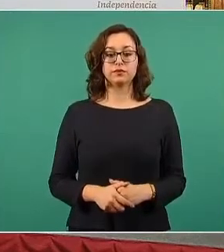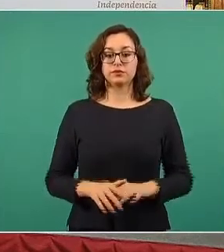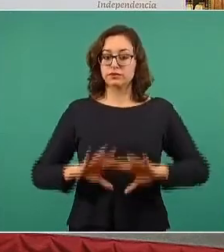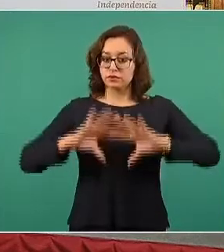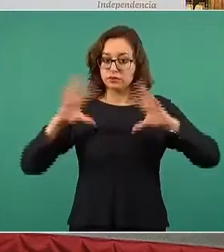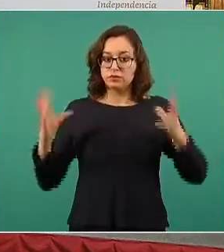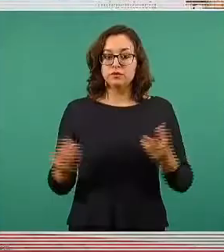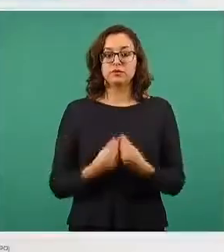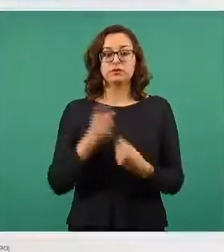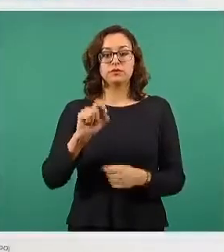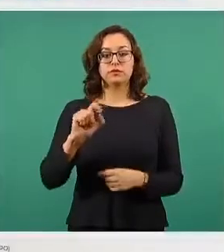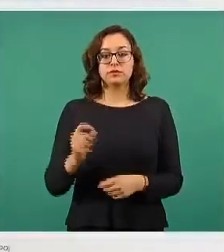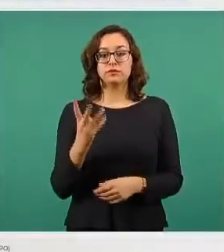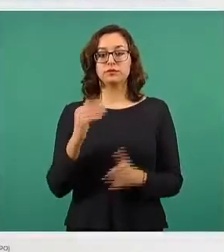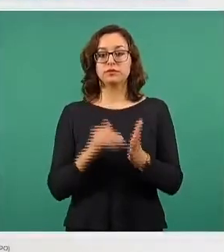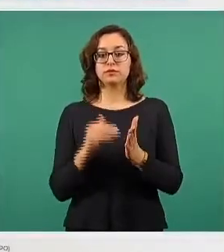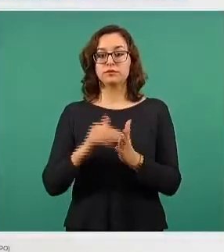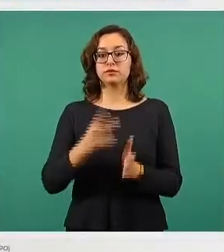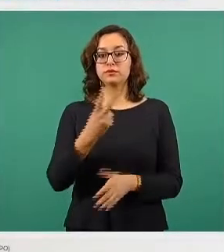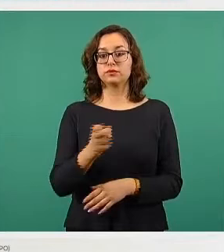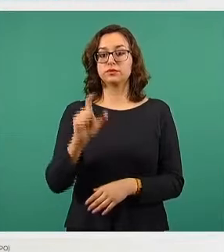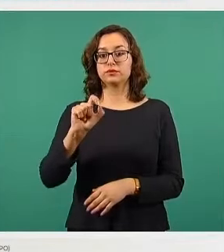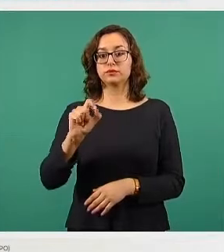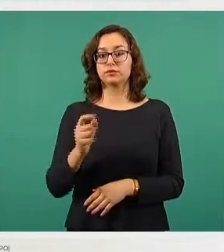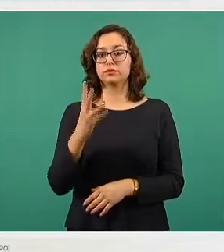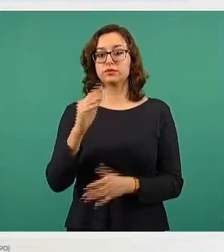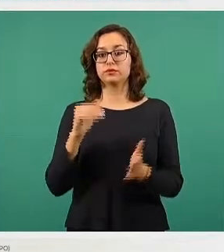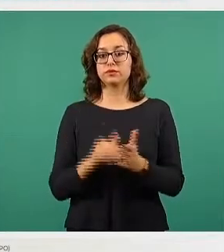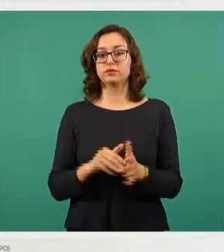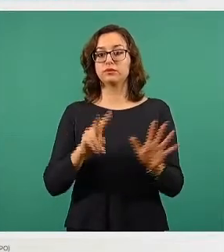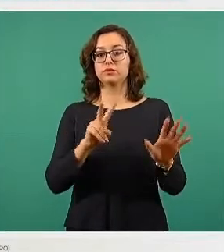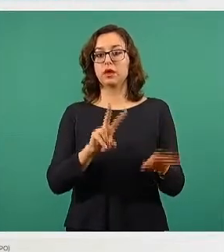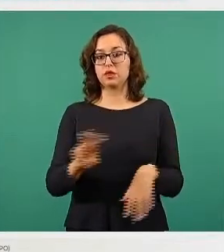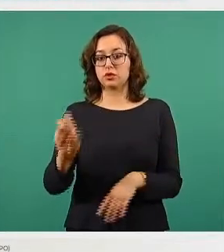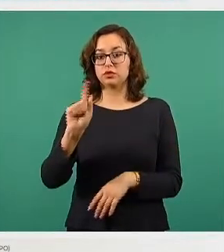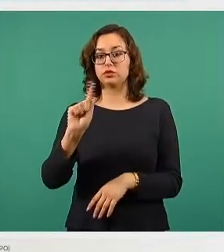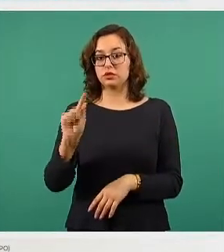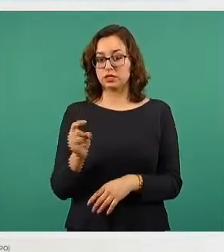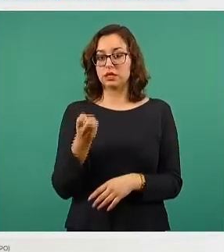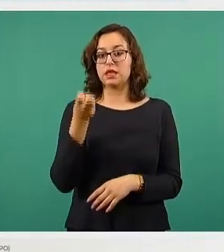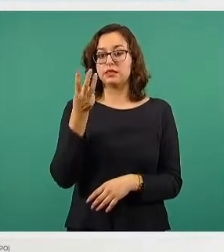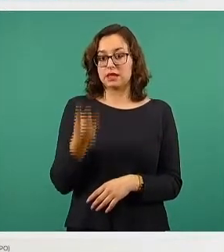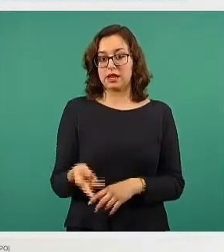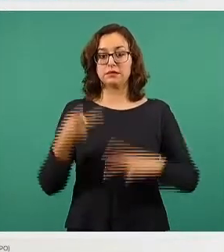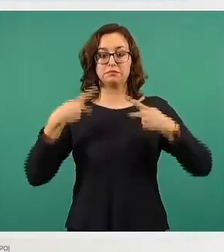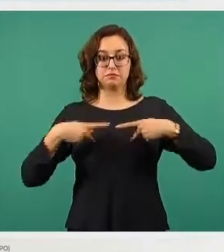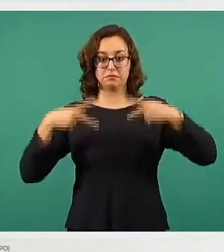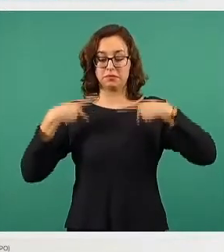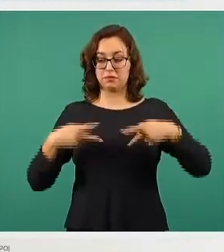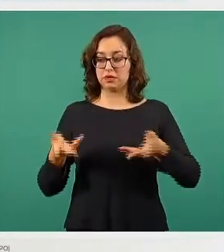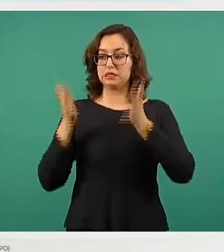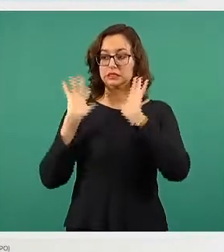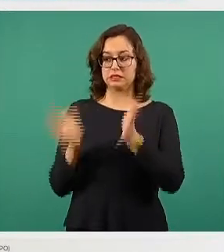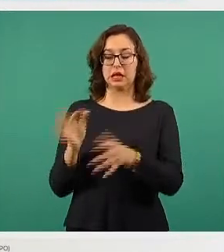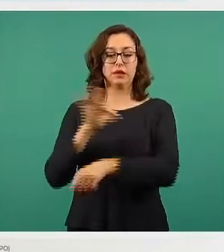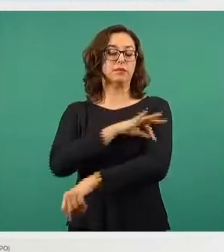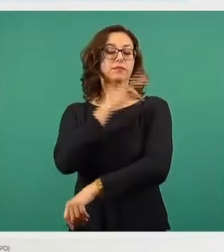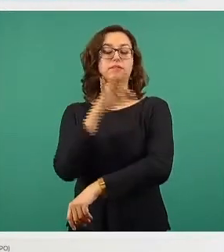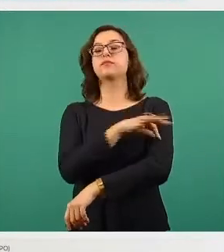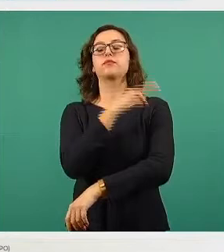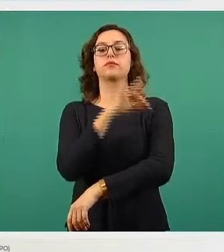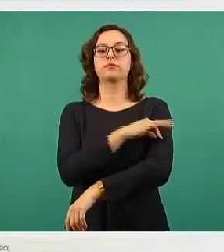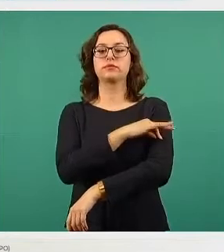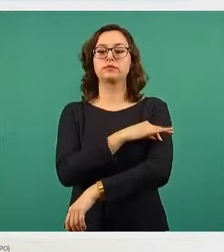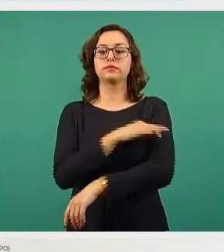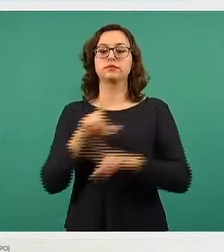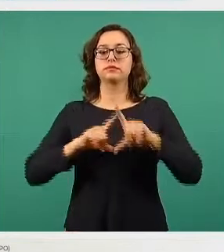24.224.000 personas, ya decíamos desde ayer, representan al 27% de la